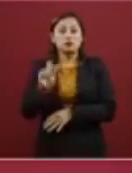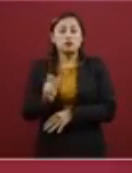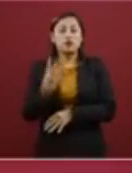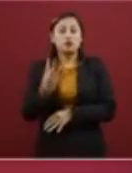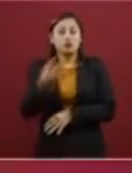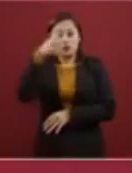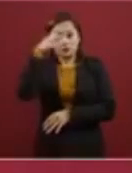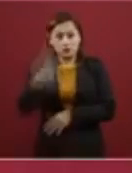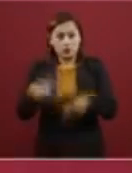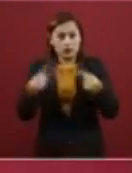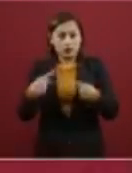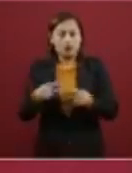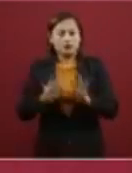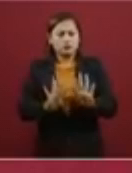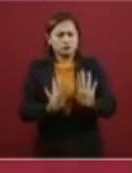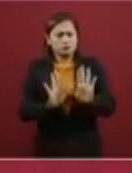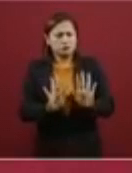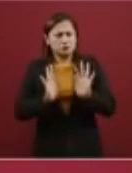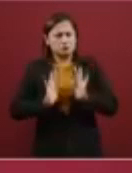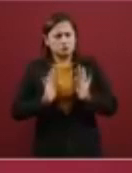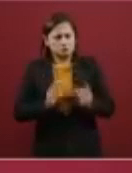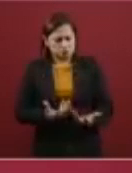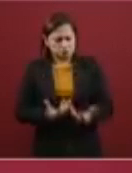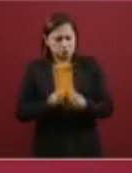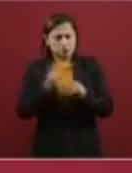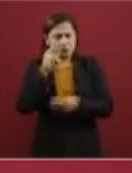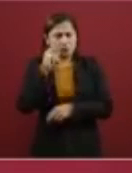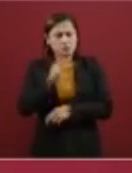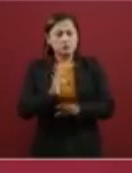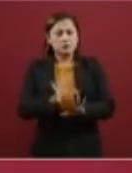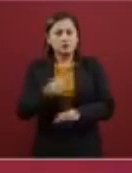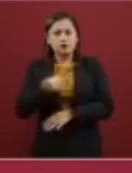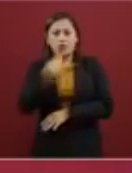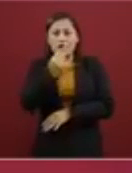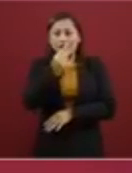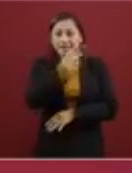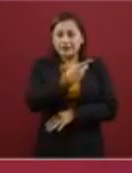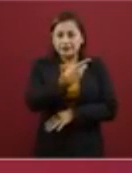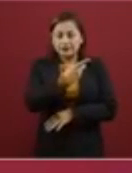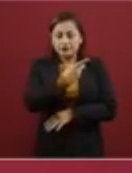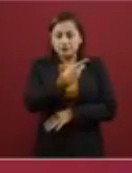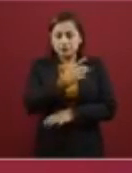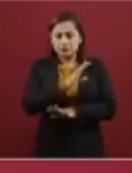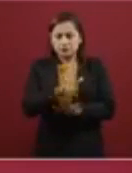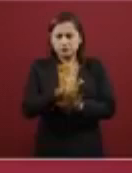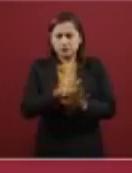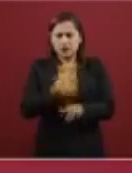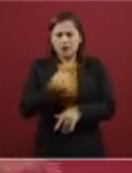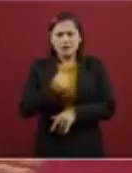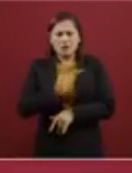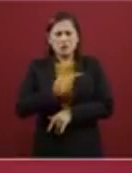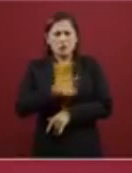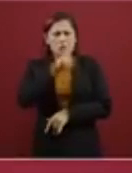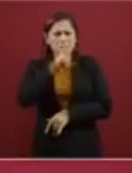3 meses. Vamos viéndolas. Yo no te voy a decir, porque no me gusta decir